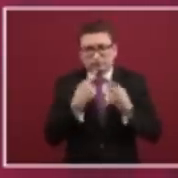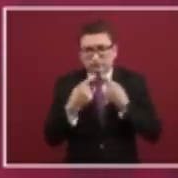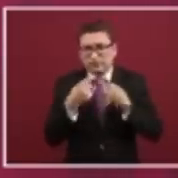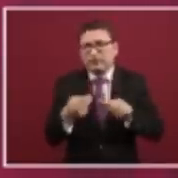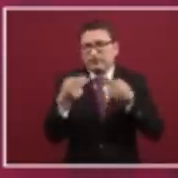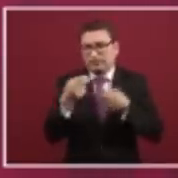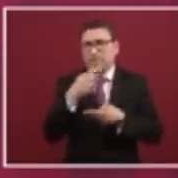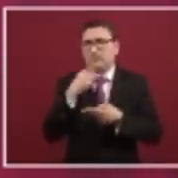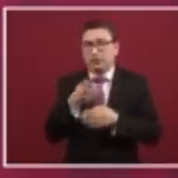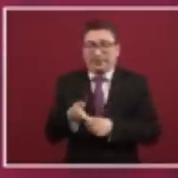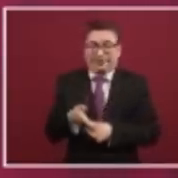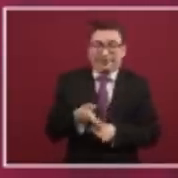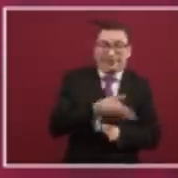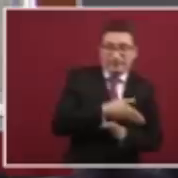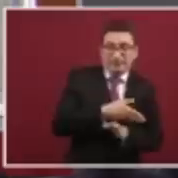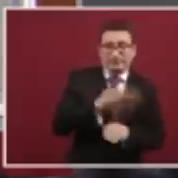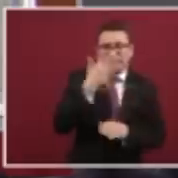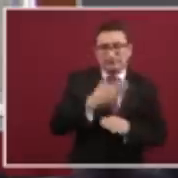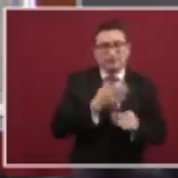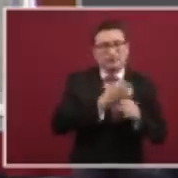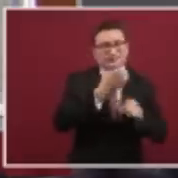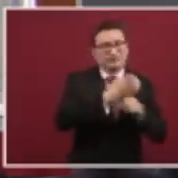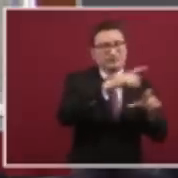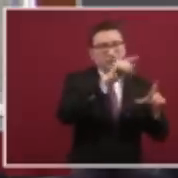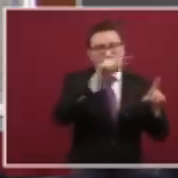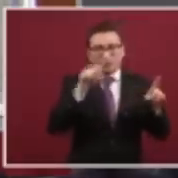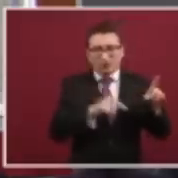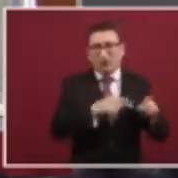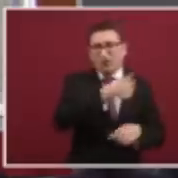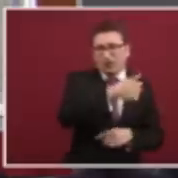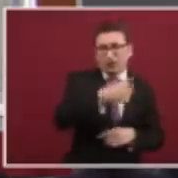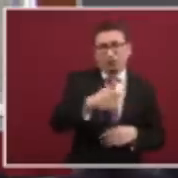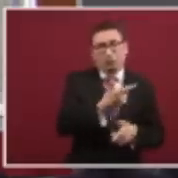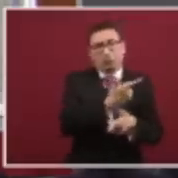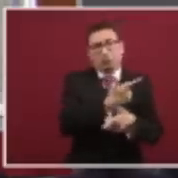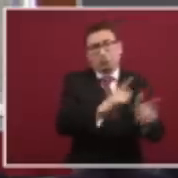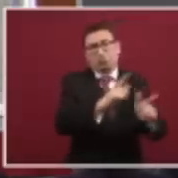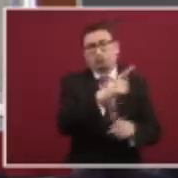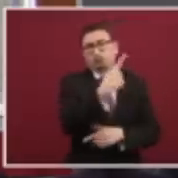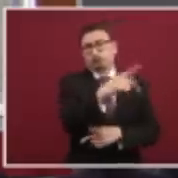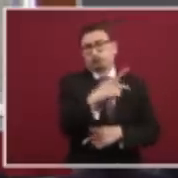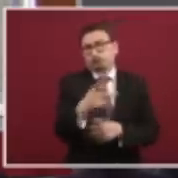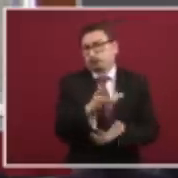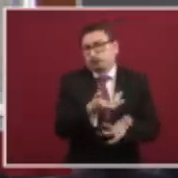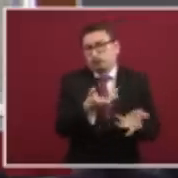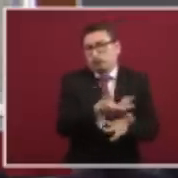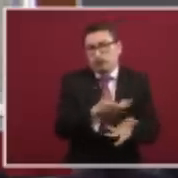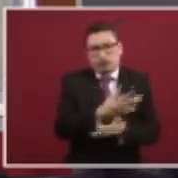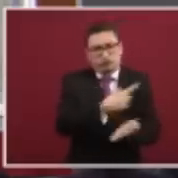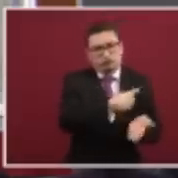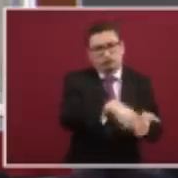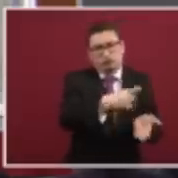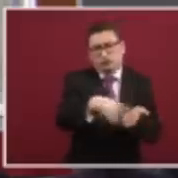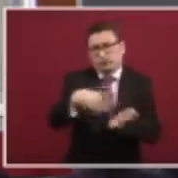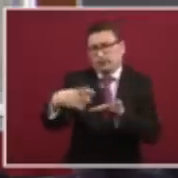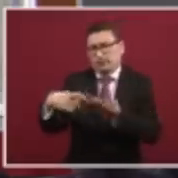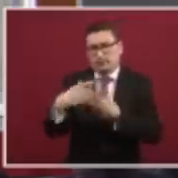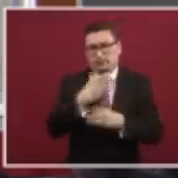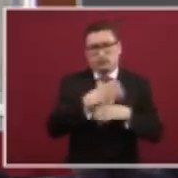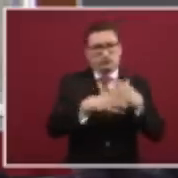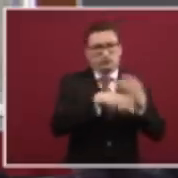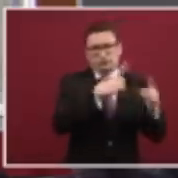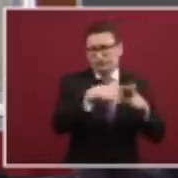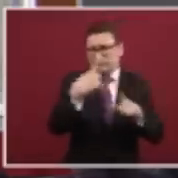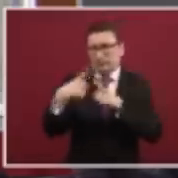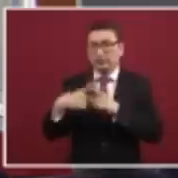pasado, las entidades federativas tenían la completa libertad de hacer compras de distintos insumos